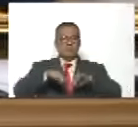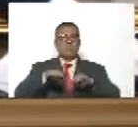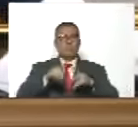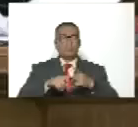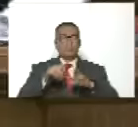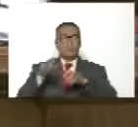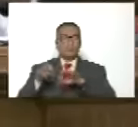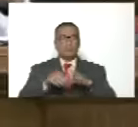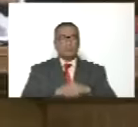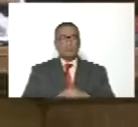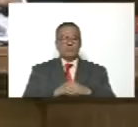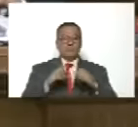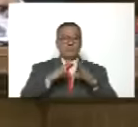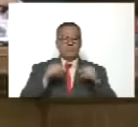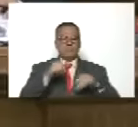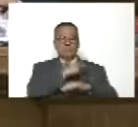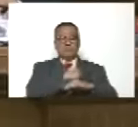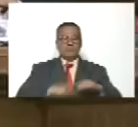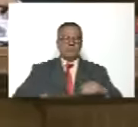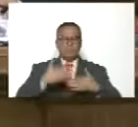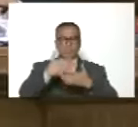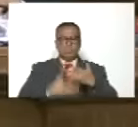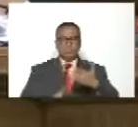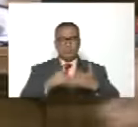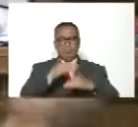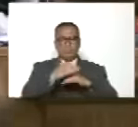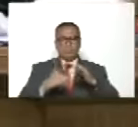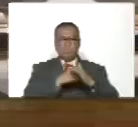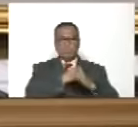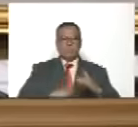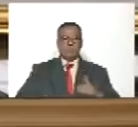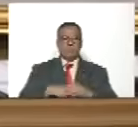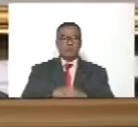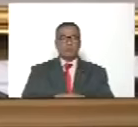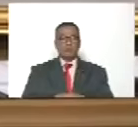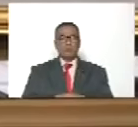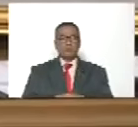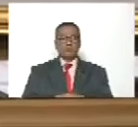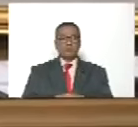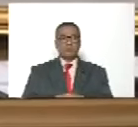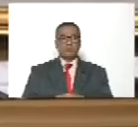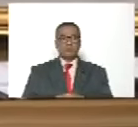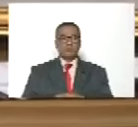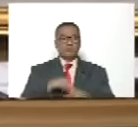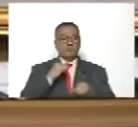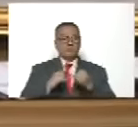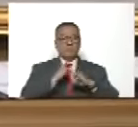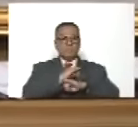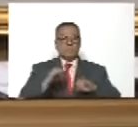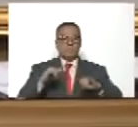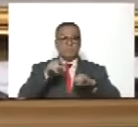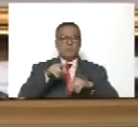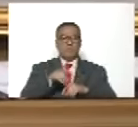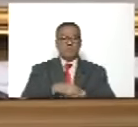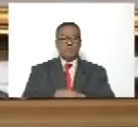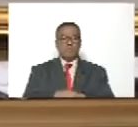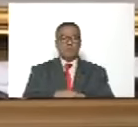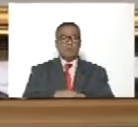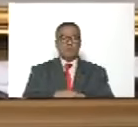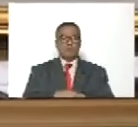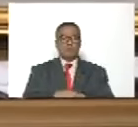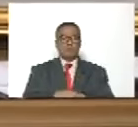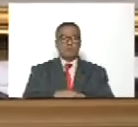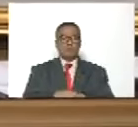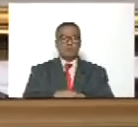ciudadana secretaria. Es todo de la agenda, ciudadano vicepresidente. Agotada la materia